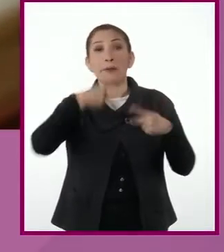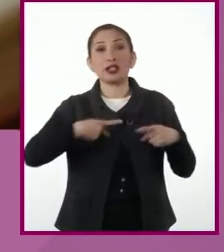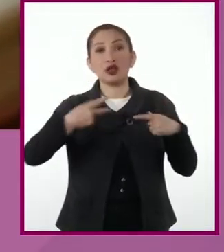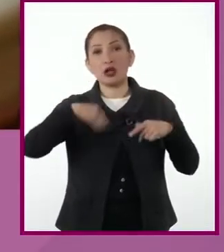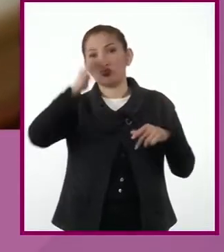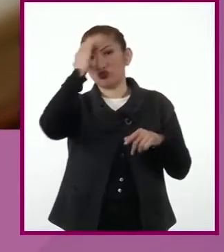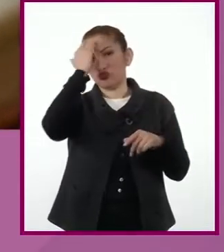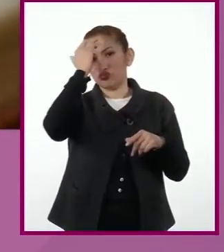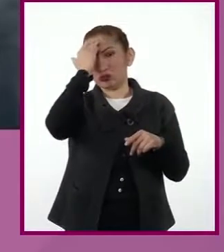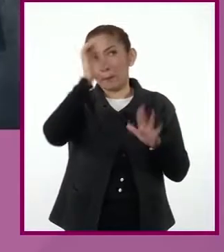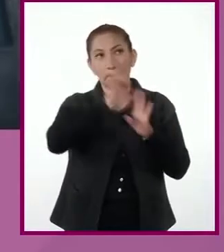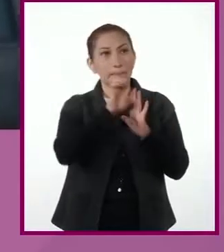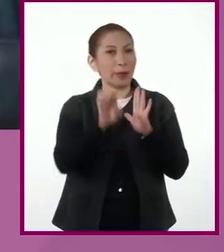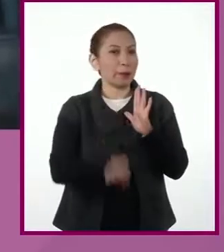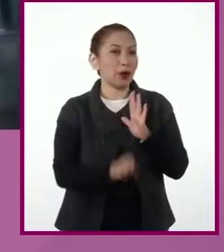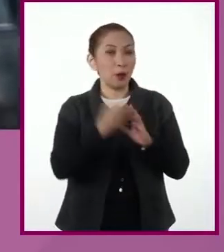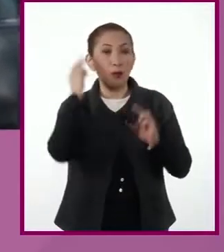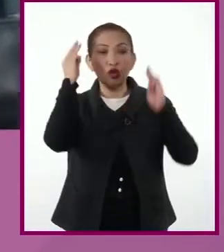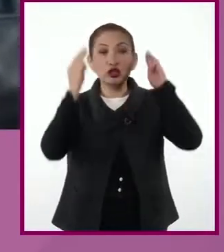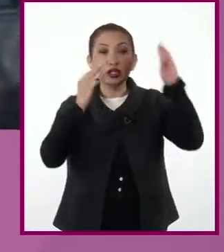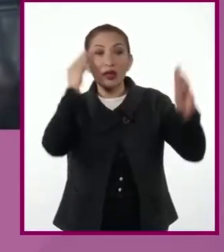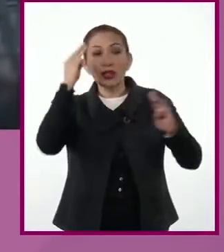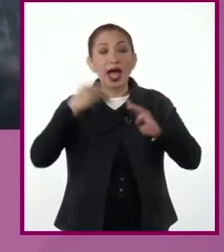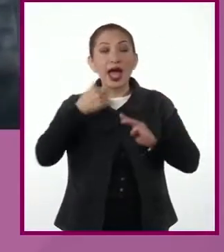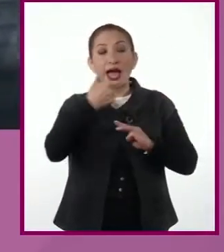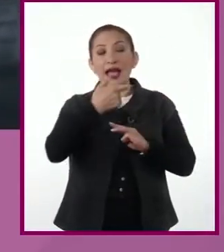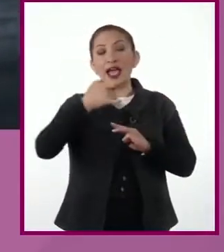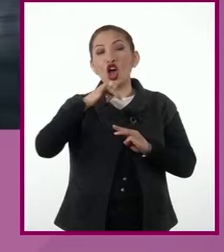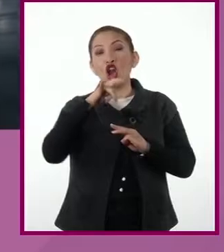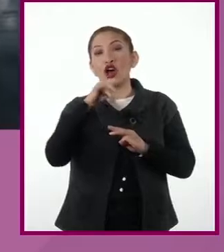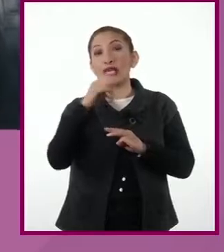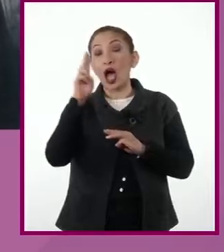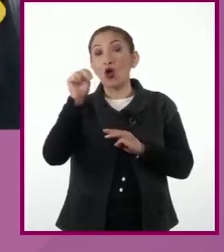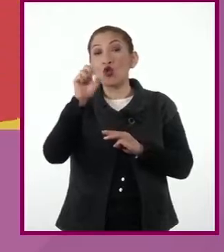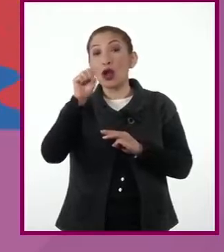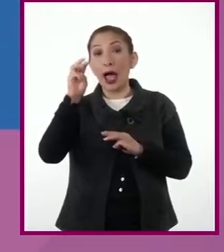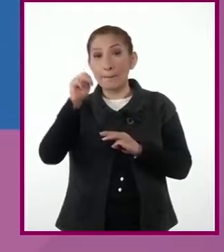los conozca. Por ejemplo, el Museo de Geología de la UNAM.